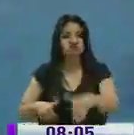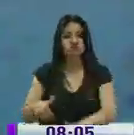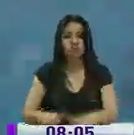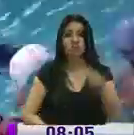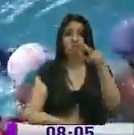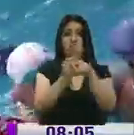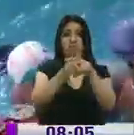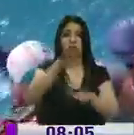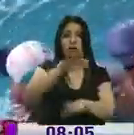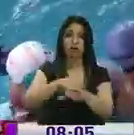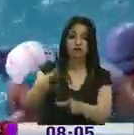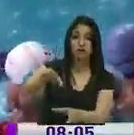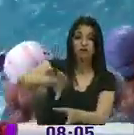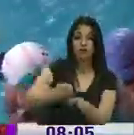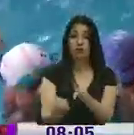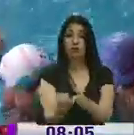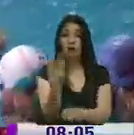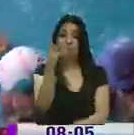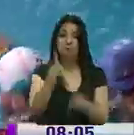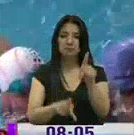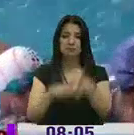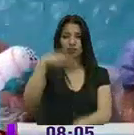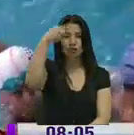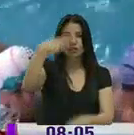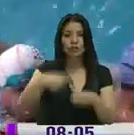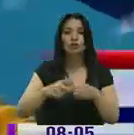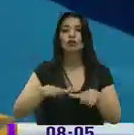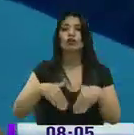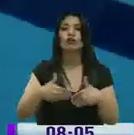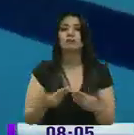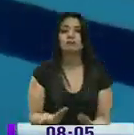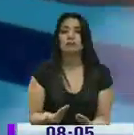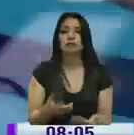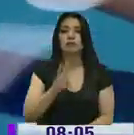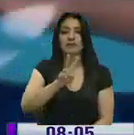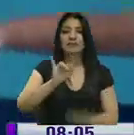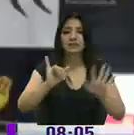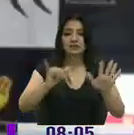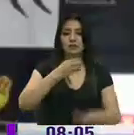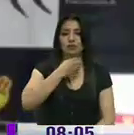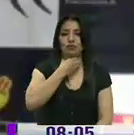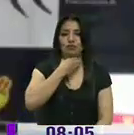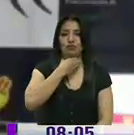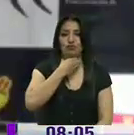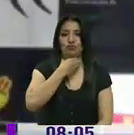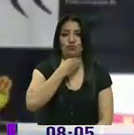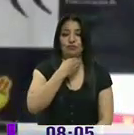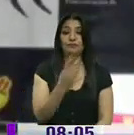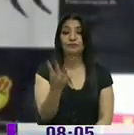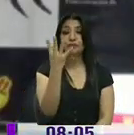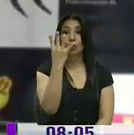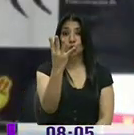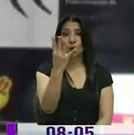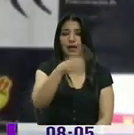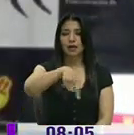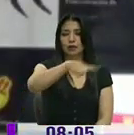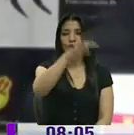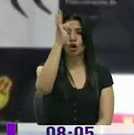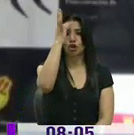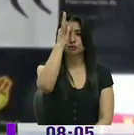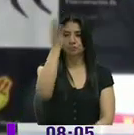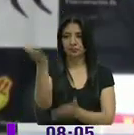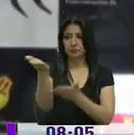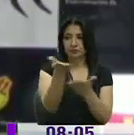de cloro en una piscina al norte de quito el pasado 26 de agosto los cuatro centros de salud que albergaron a los